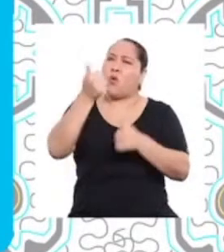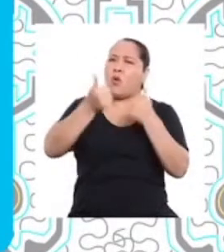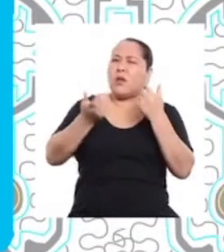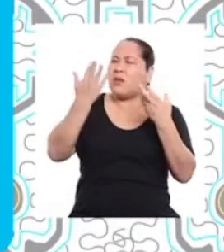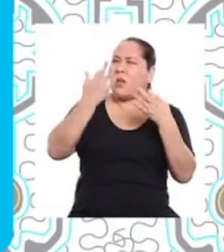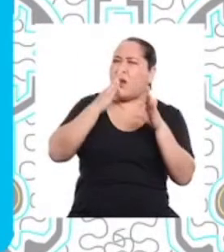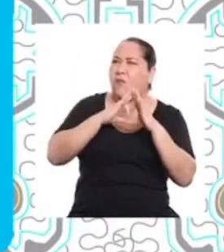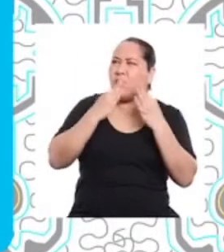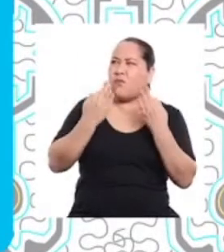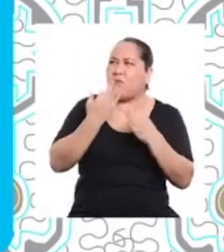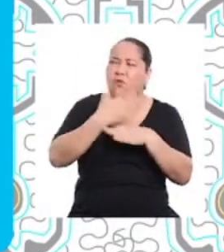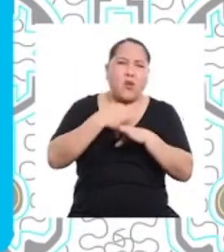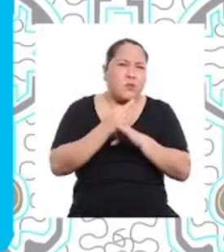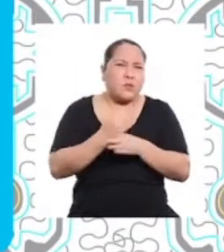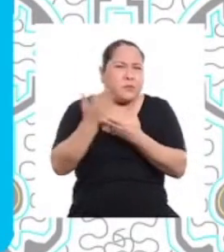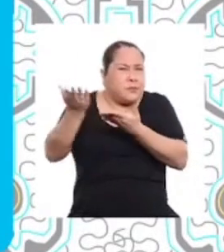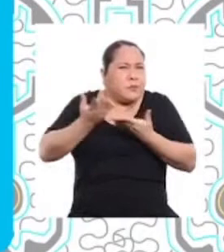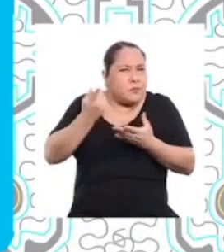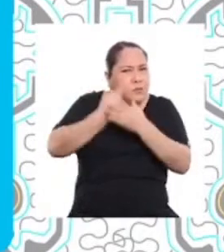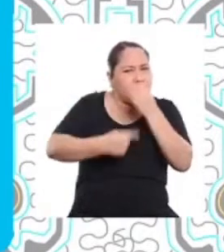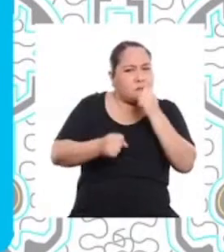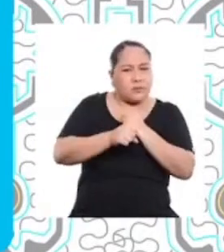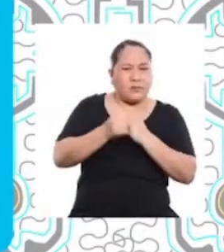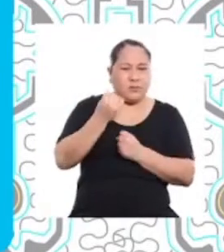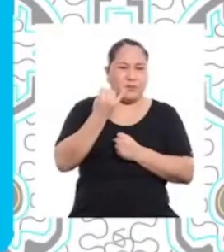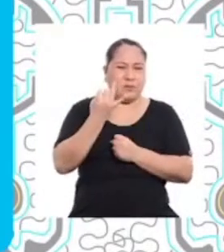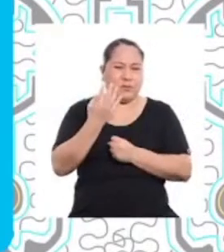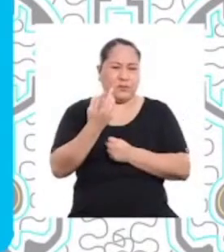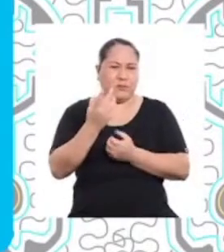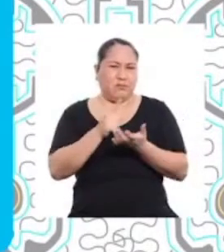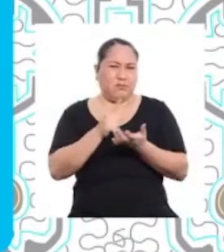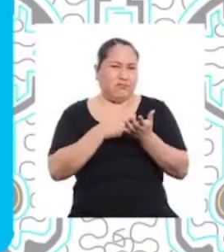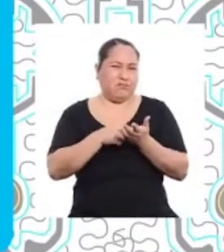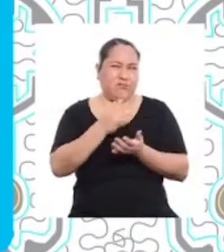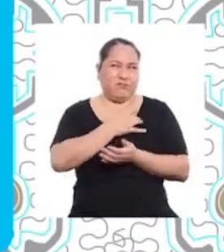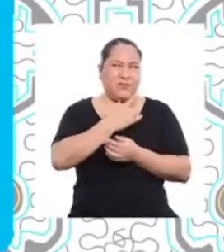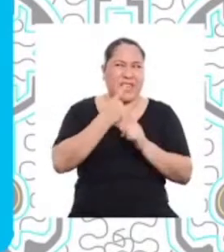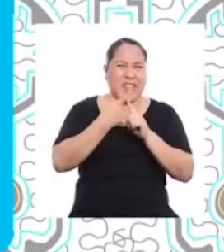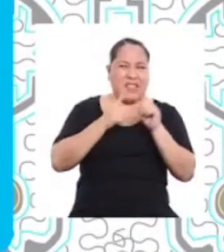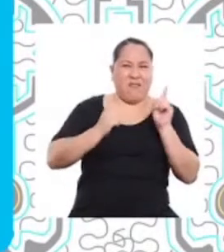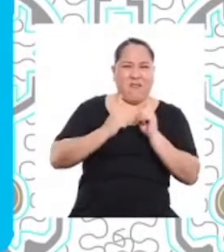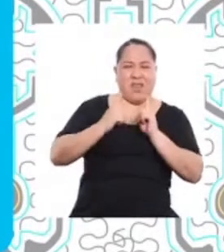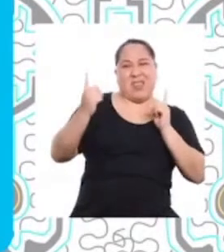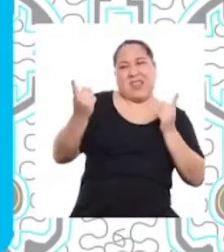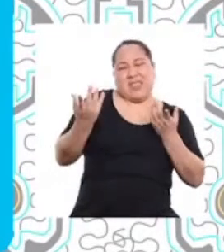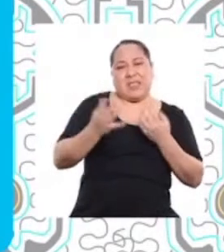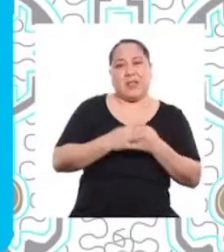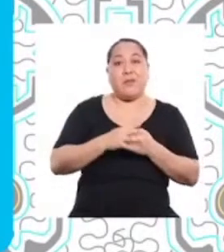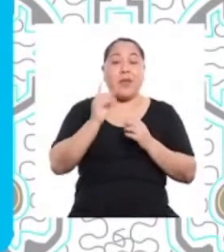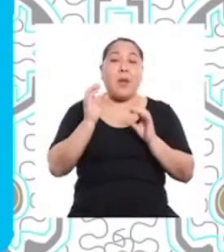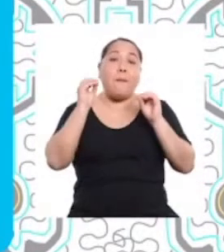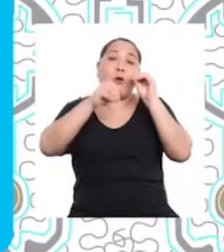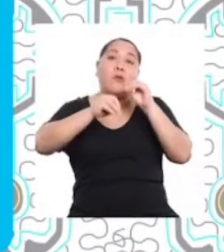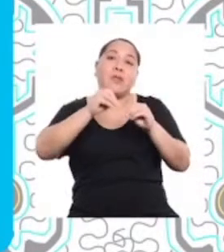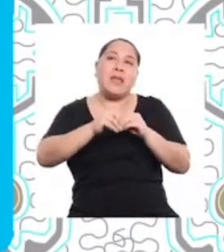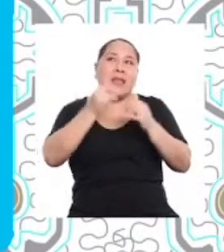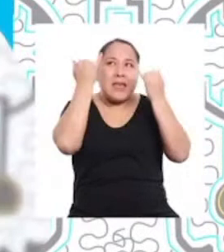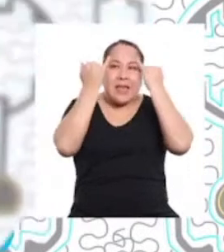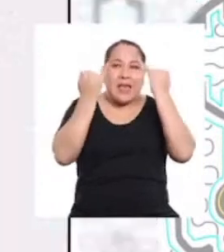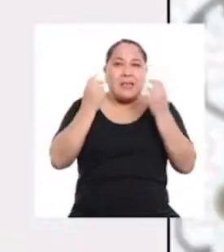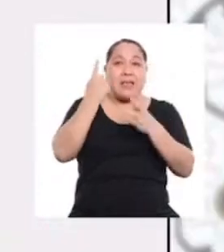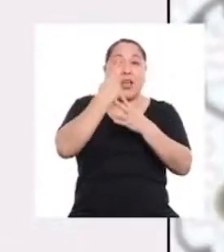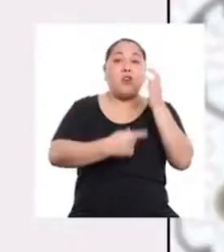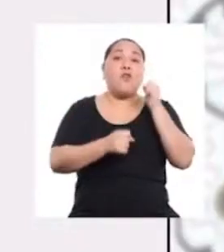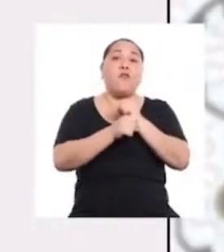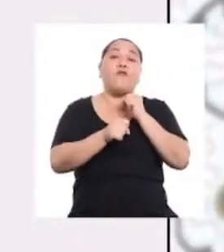¿De qué manera se puede generar confianza? A veces siento que somos muy diferentes. Para generar vínculos de